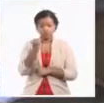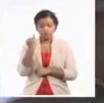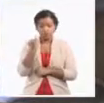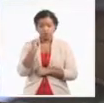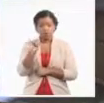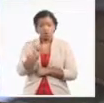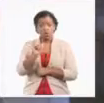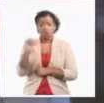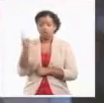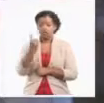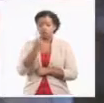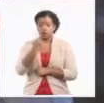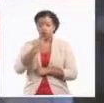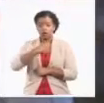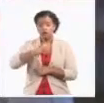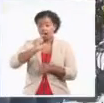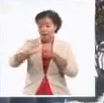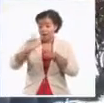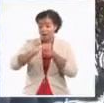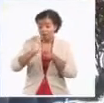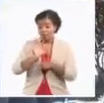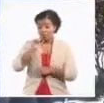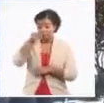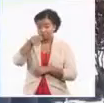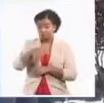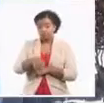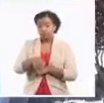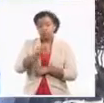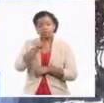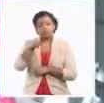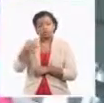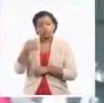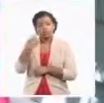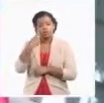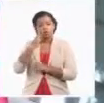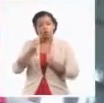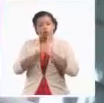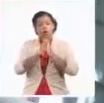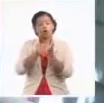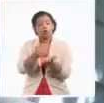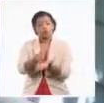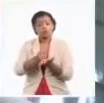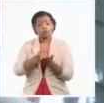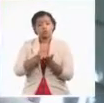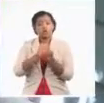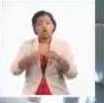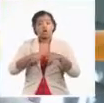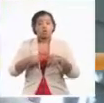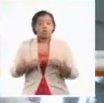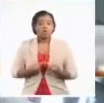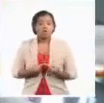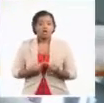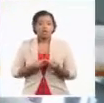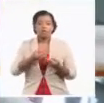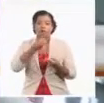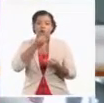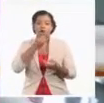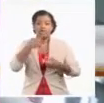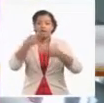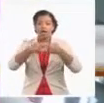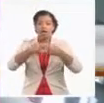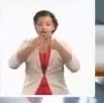en la serranía hay familias diversas que ven en el código muchas oportunidades. Porque así vamos a poder casarnos, vamos a